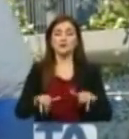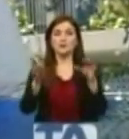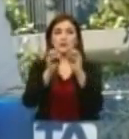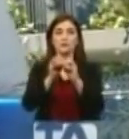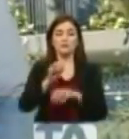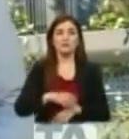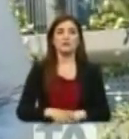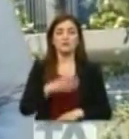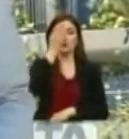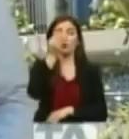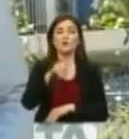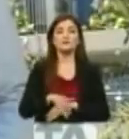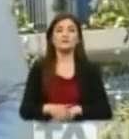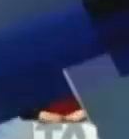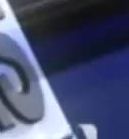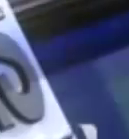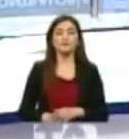información, compañeras en estudio. Buenas tardes.